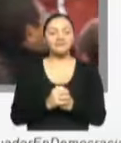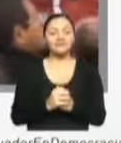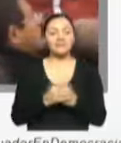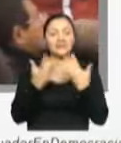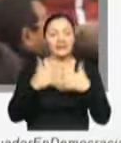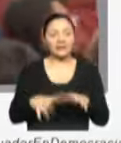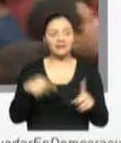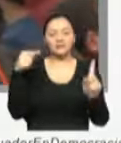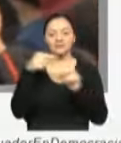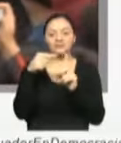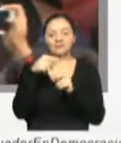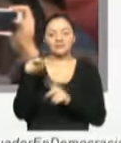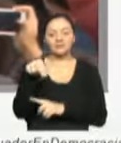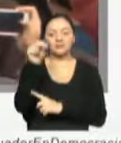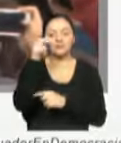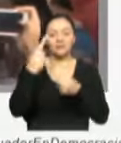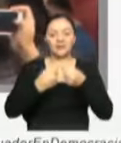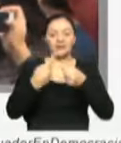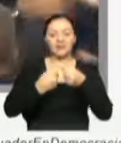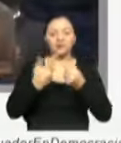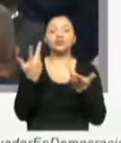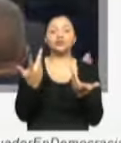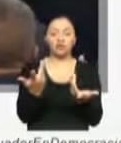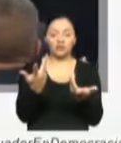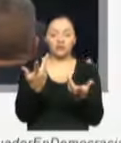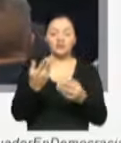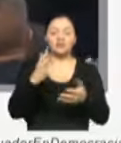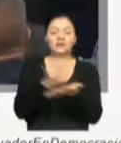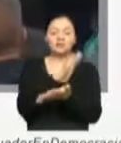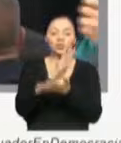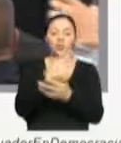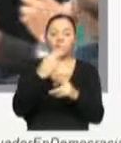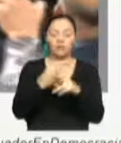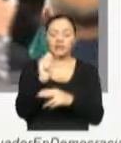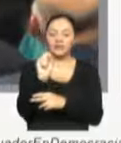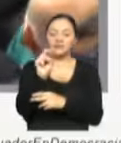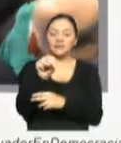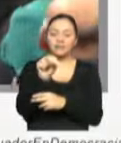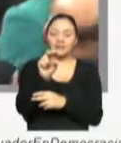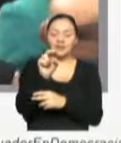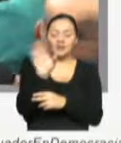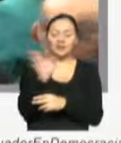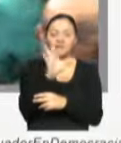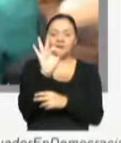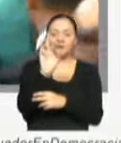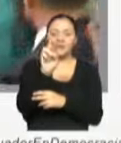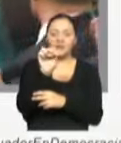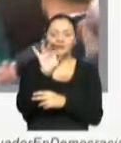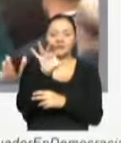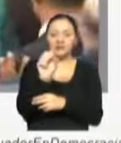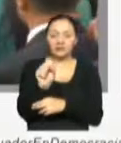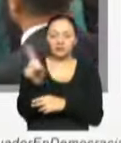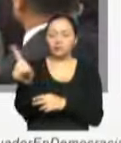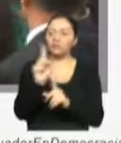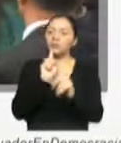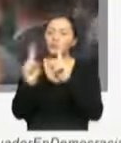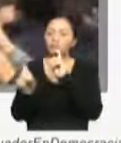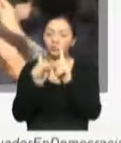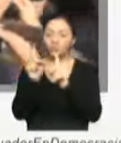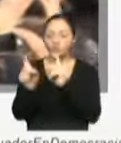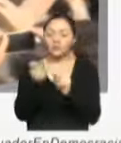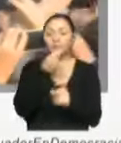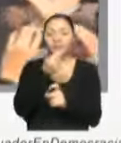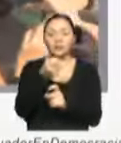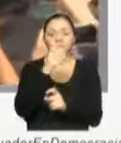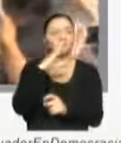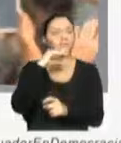duda en el norte de Quito, en la unidad educativa San Francisco. A las consultas de la prensa, el presidente de la República,